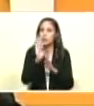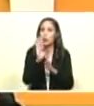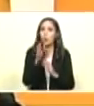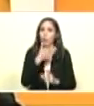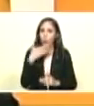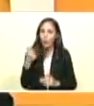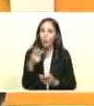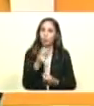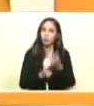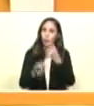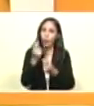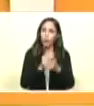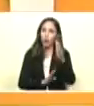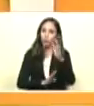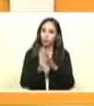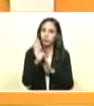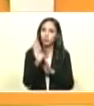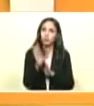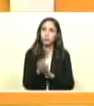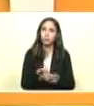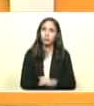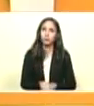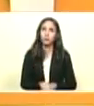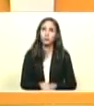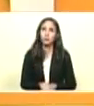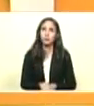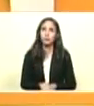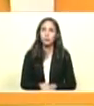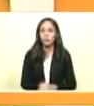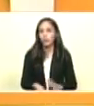instalarse. Y bueno,